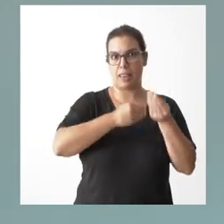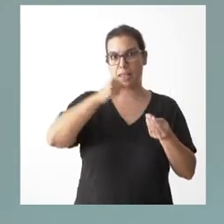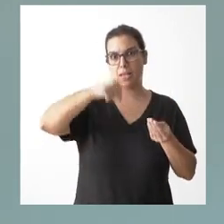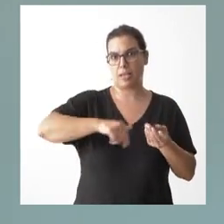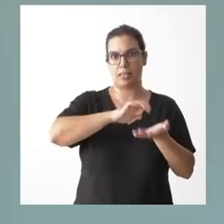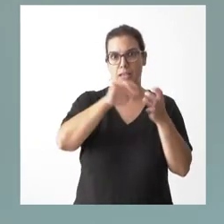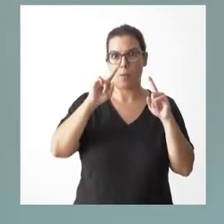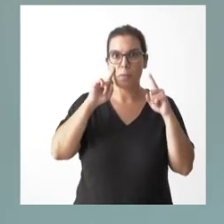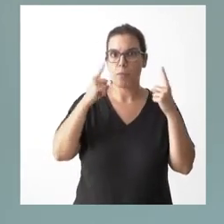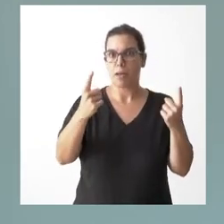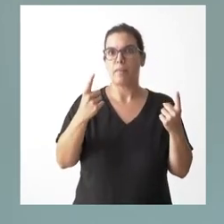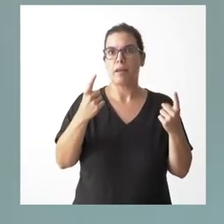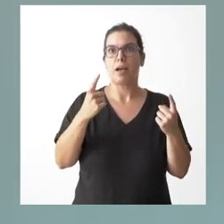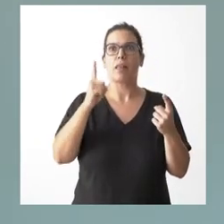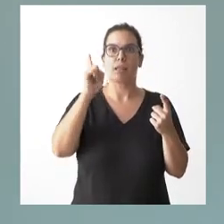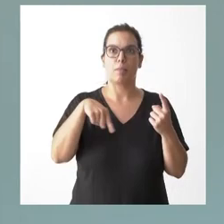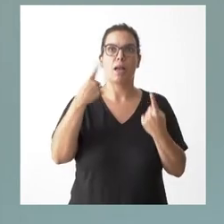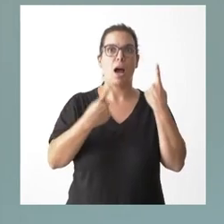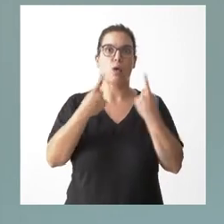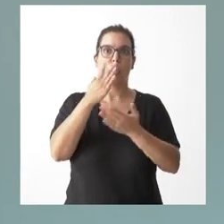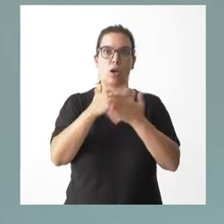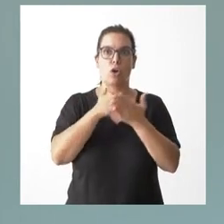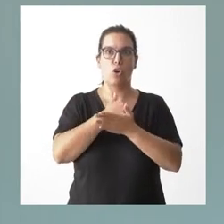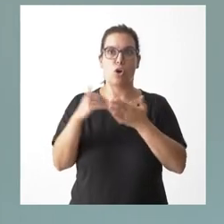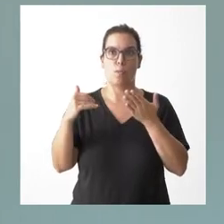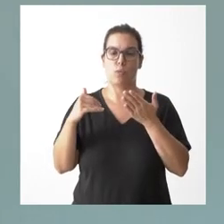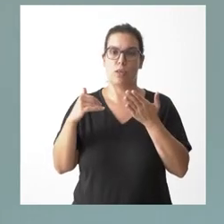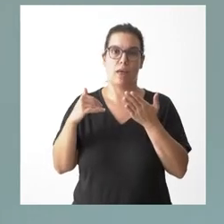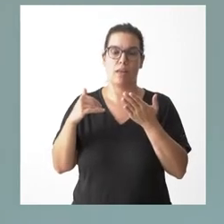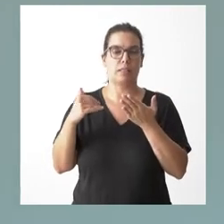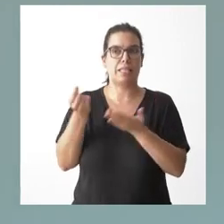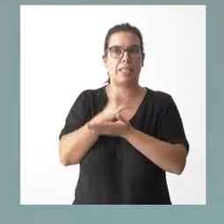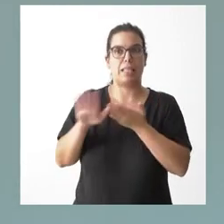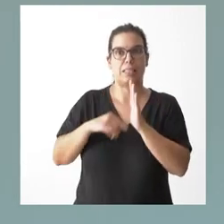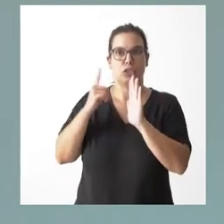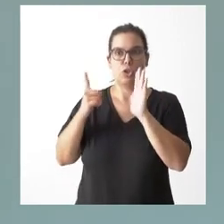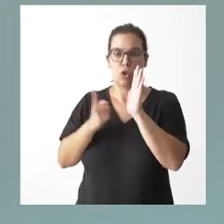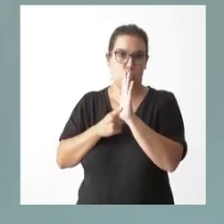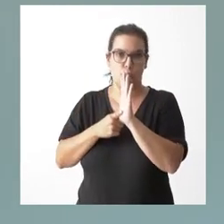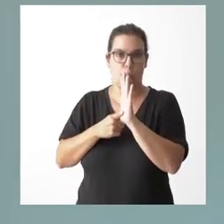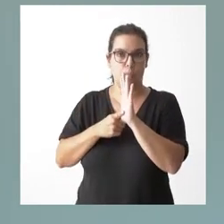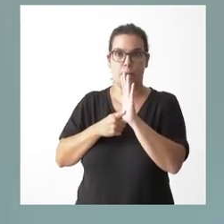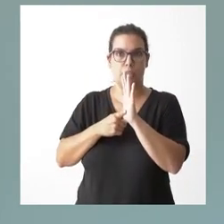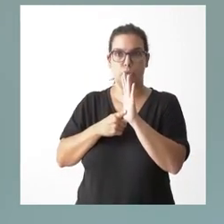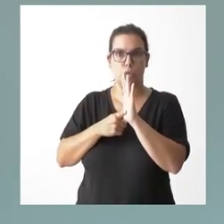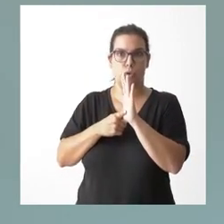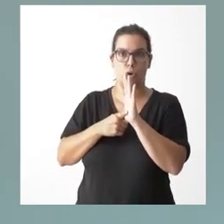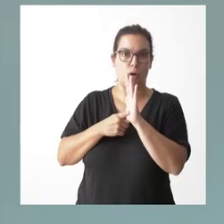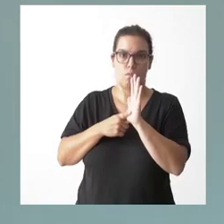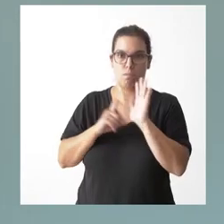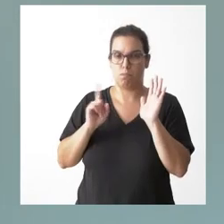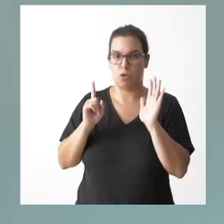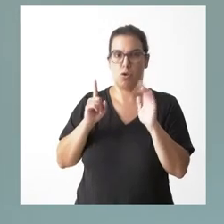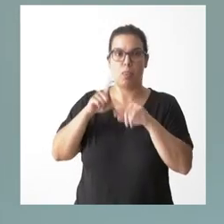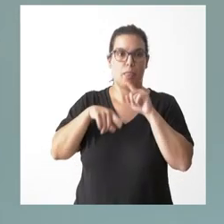y León, y también diría que en muchas comunidades autónomas que no han ido a este modelo de gratuidad total. De a todos los niños de 2 a 3 años van pues por edades o por